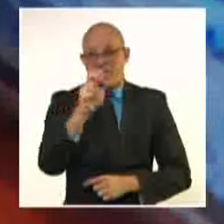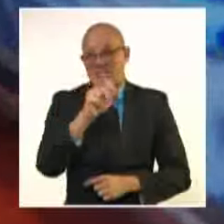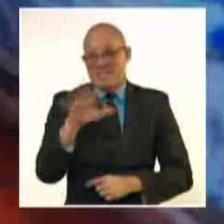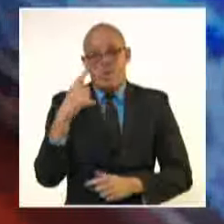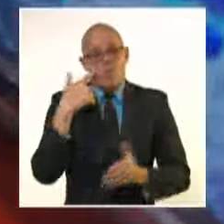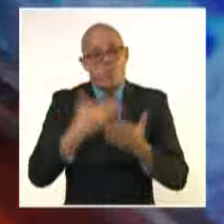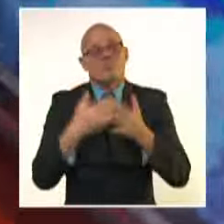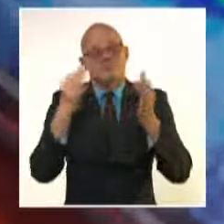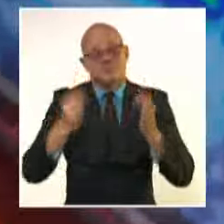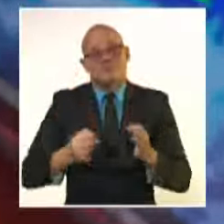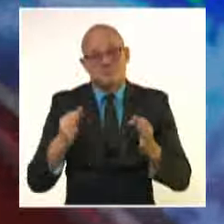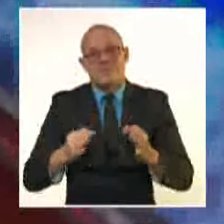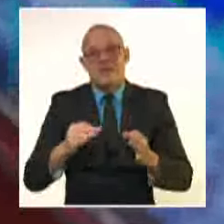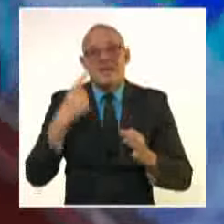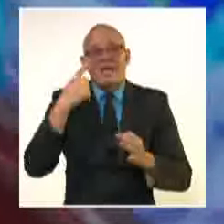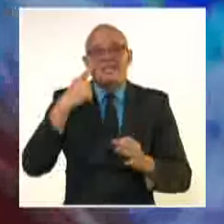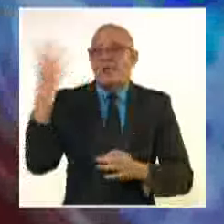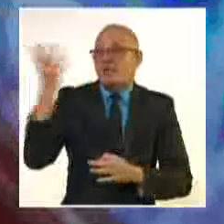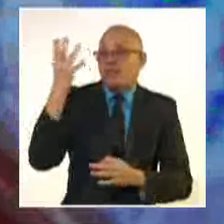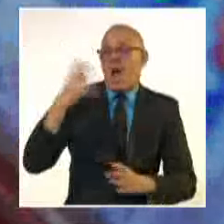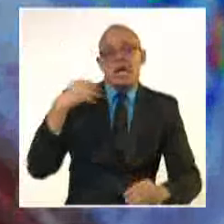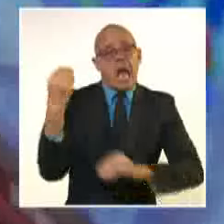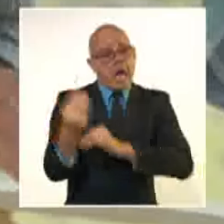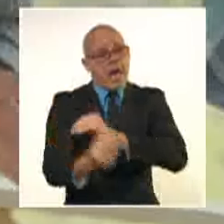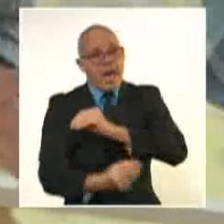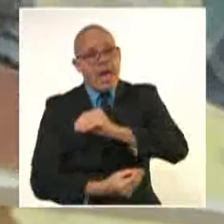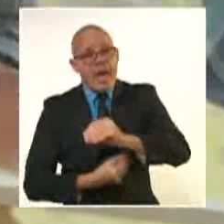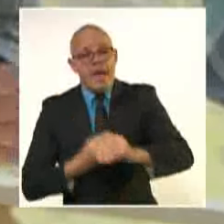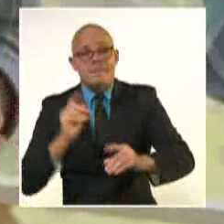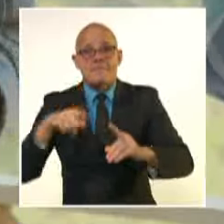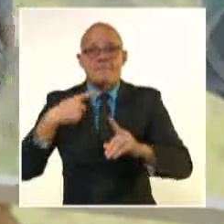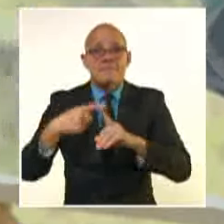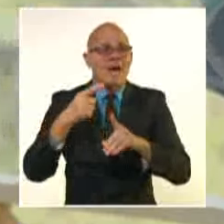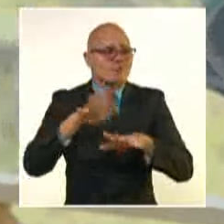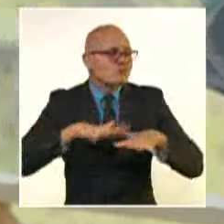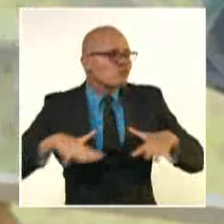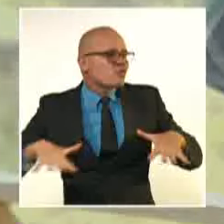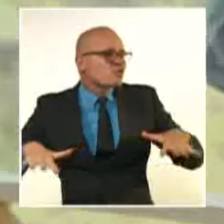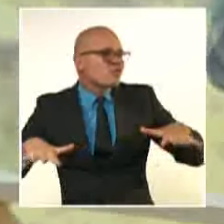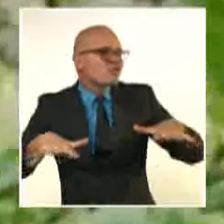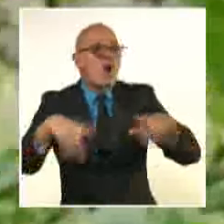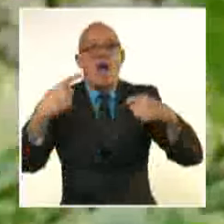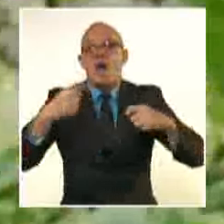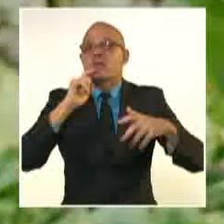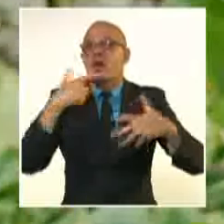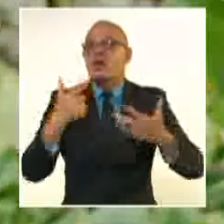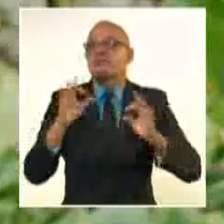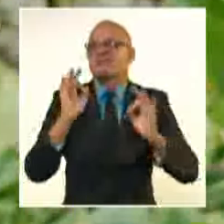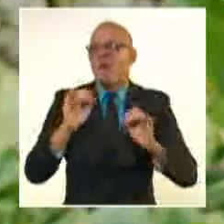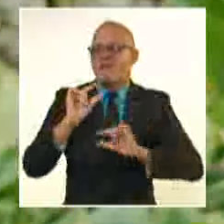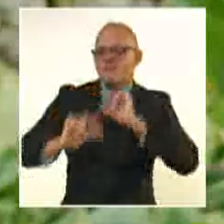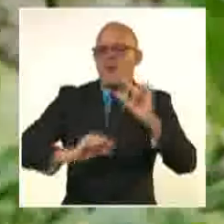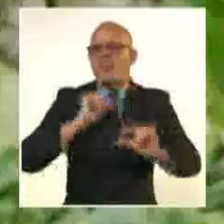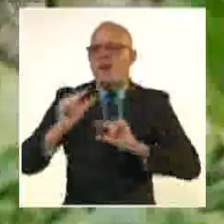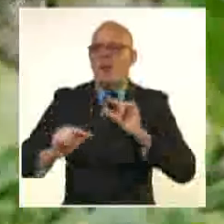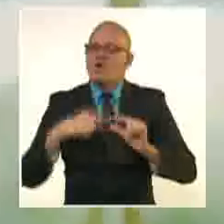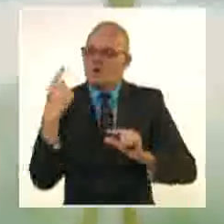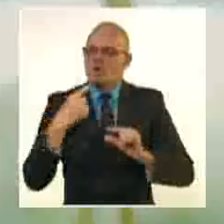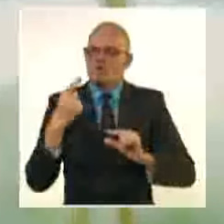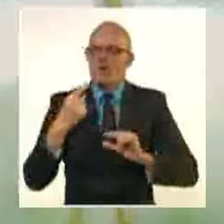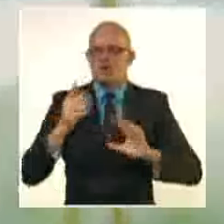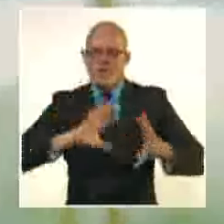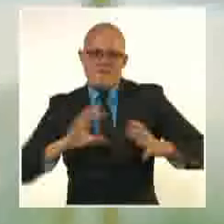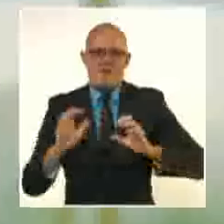magnitud de los cambios en curso y cómo los ecosistemas y las comunidades pueden generar respuestas para adaptarse.